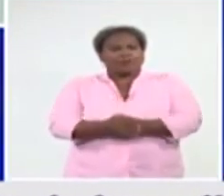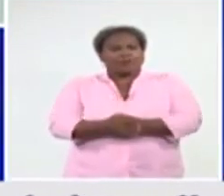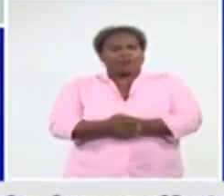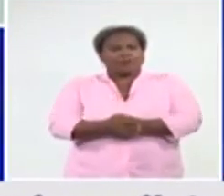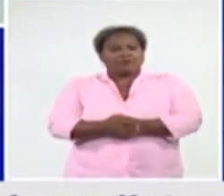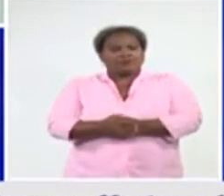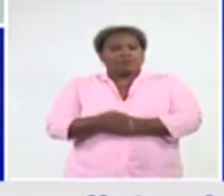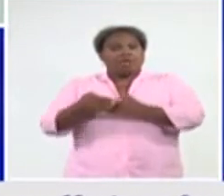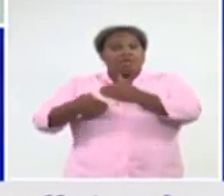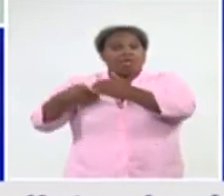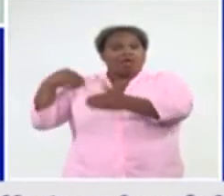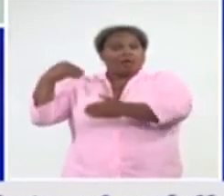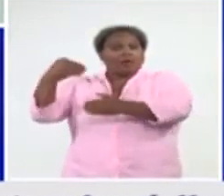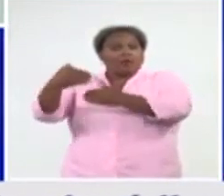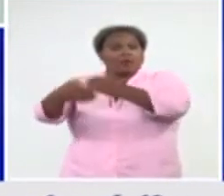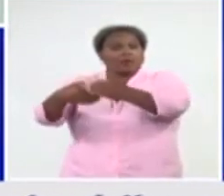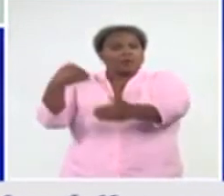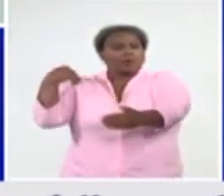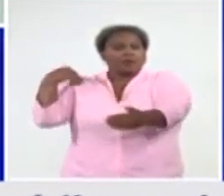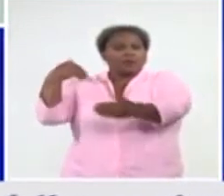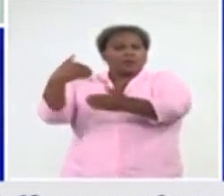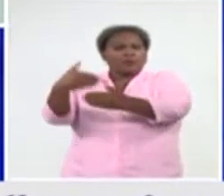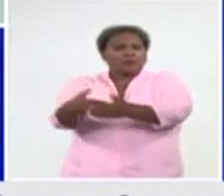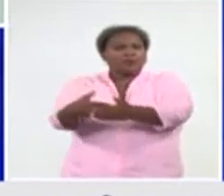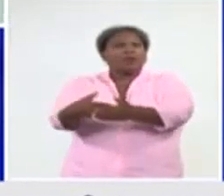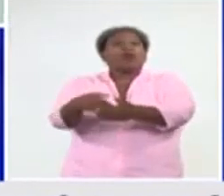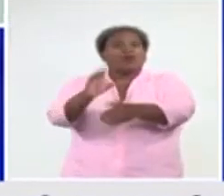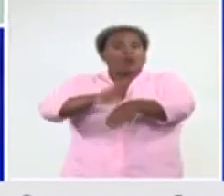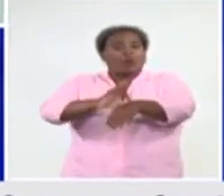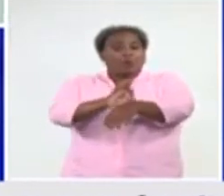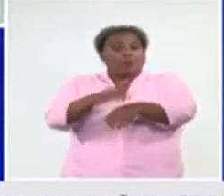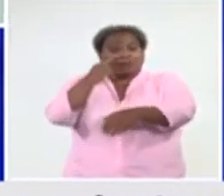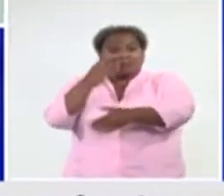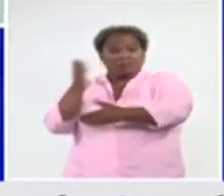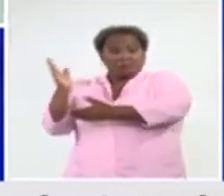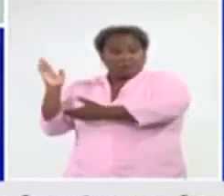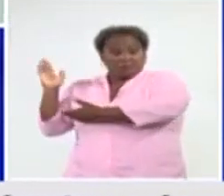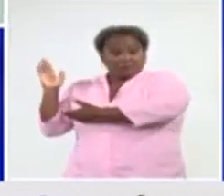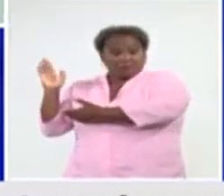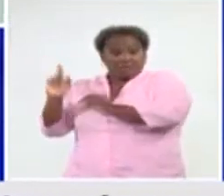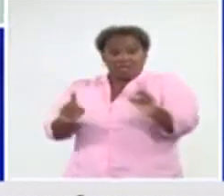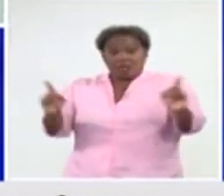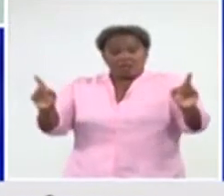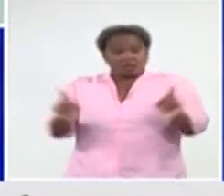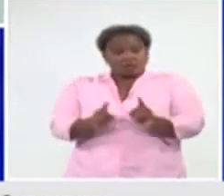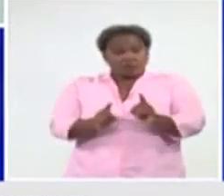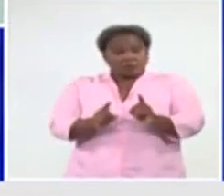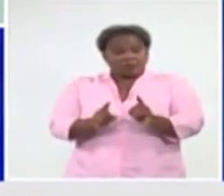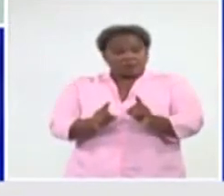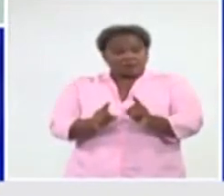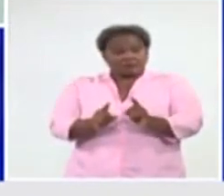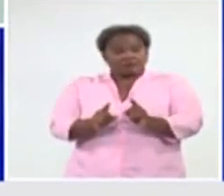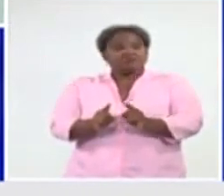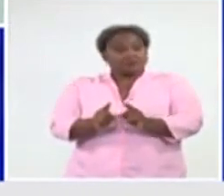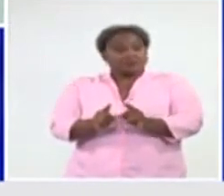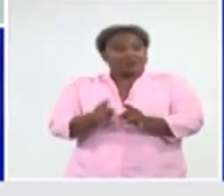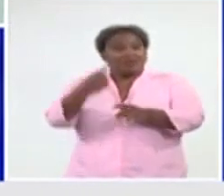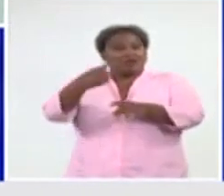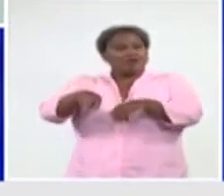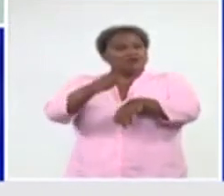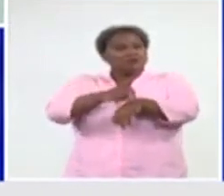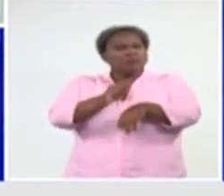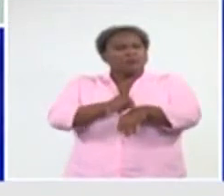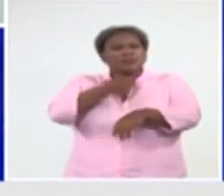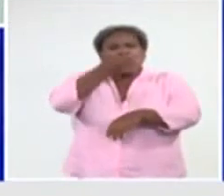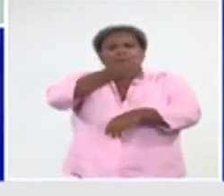evolución, ahí lo tienen. Y lo que pudiéramos resumir, porque otras veces hemos entrado en detalle de cada uno de los